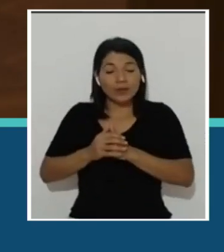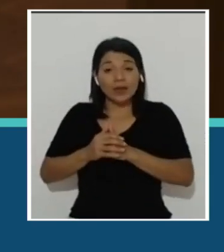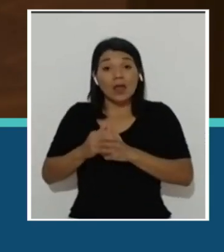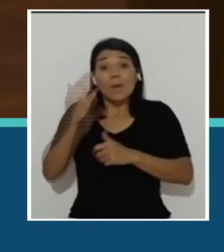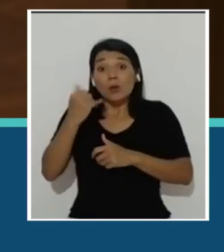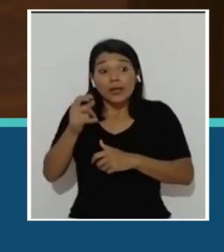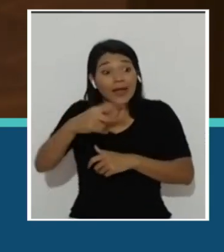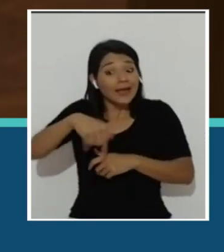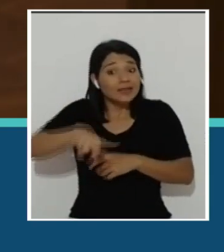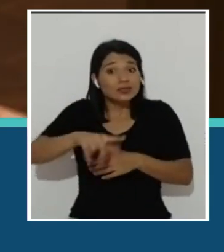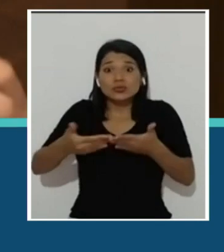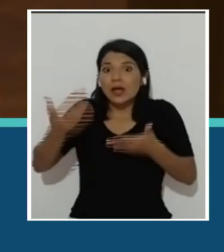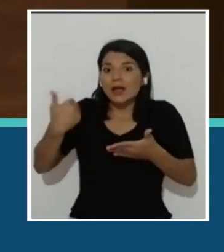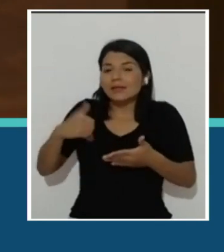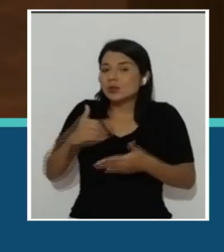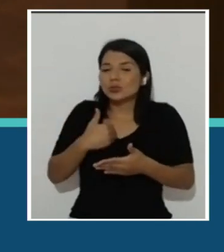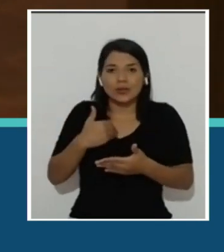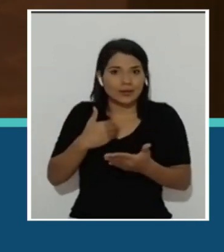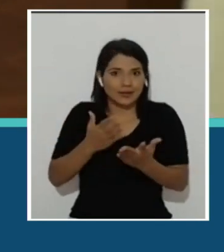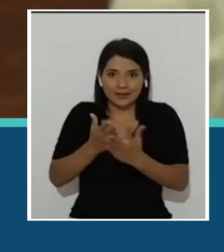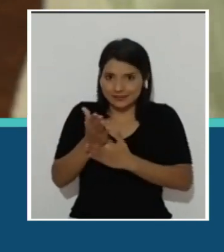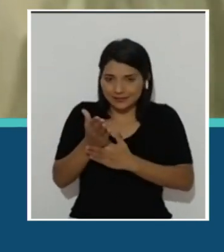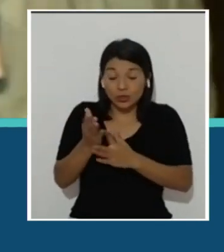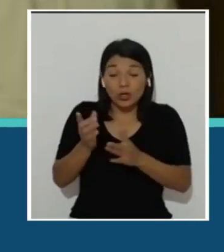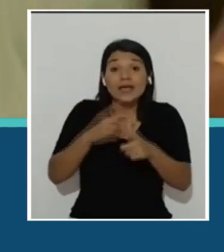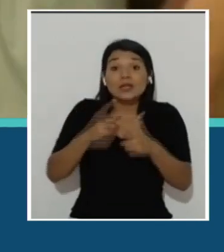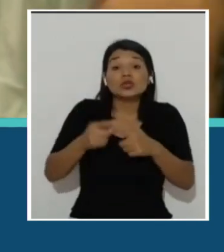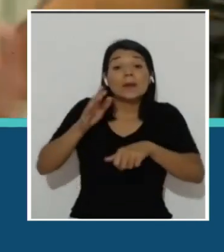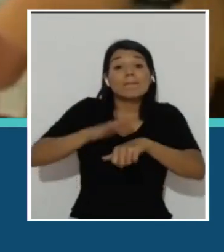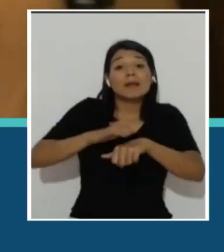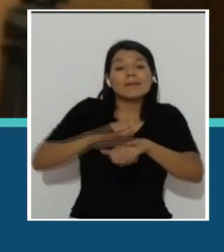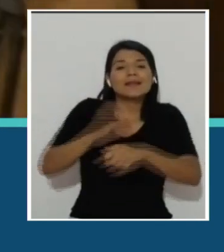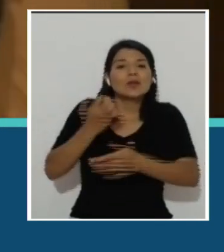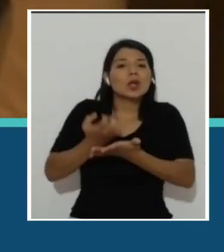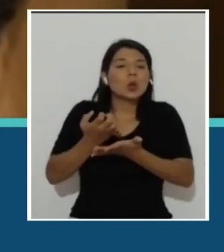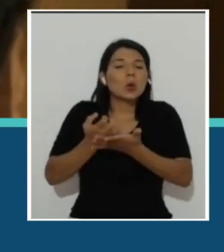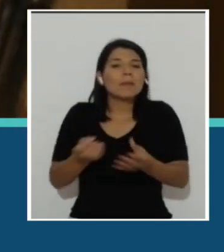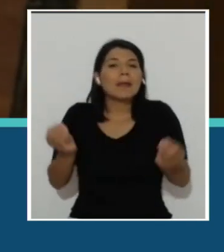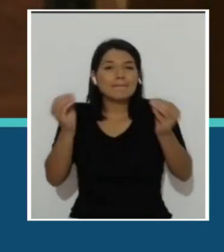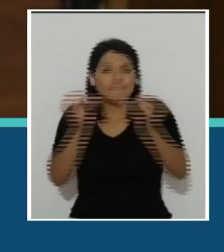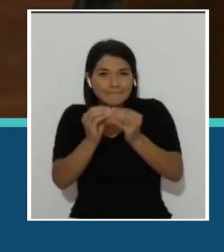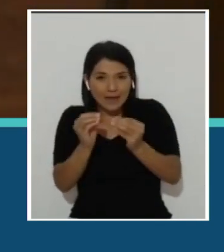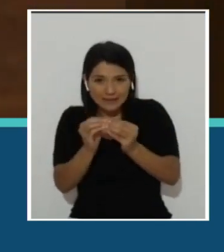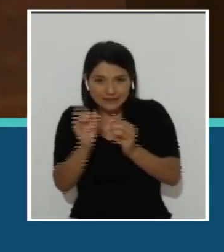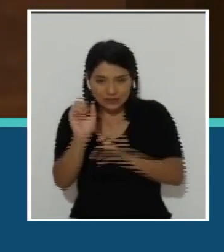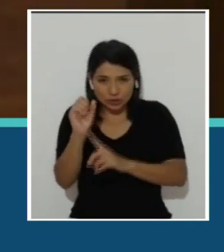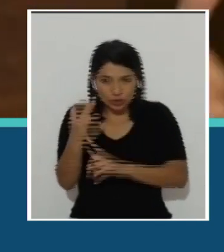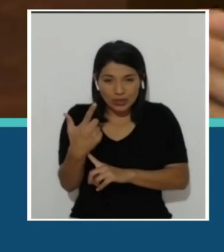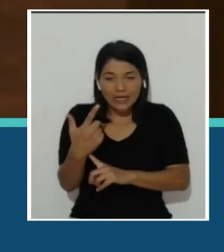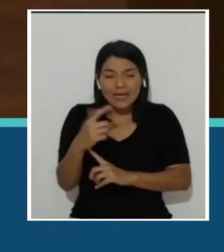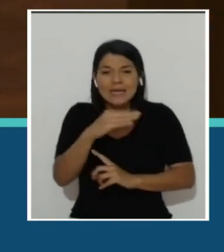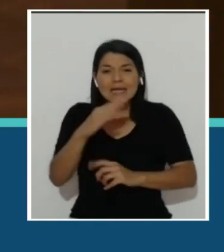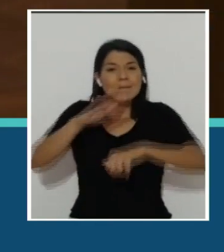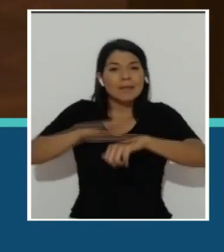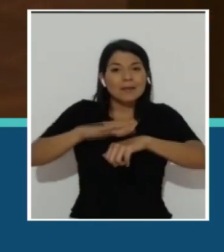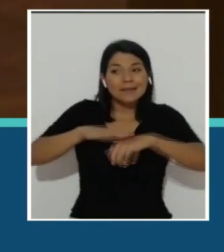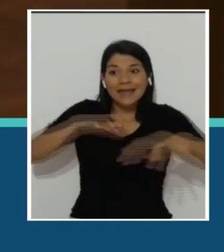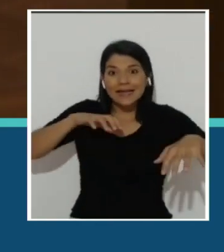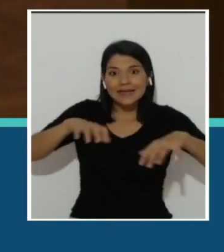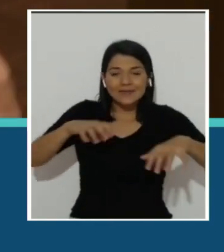acceder. Esto va a permitir una economía un poco más social, ¿verdad? Va a permitir una reactivación económica de otros